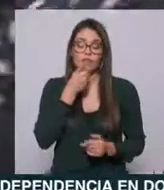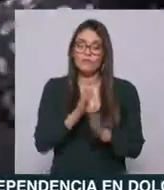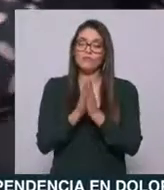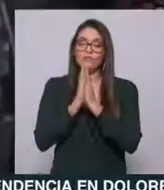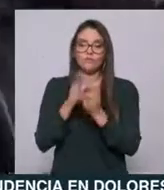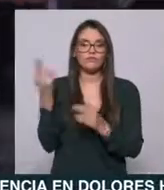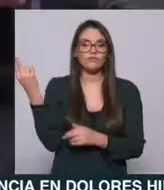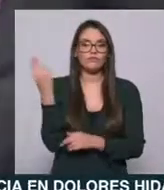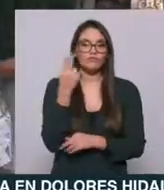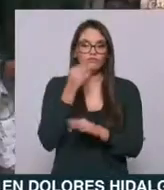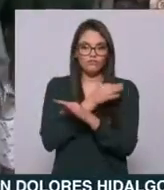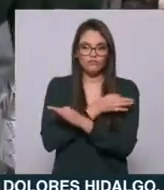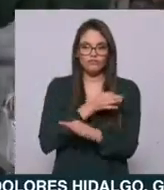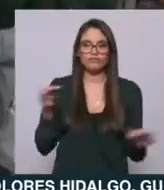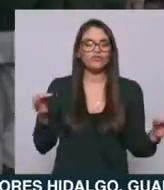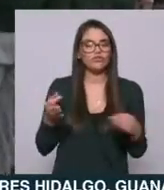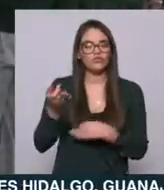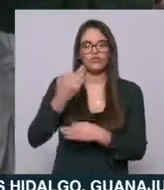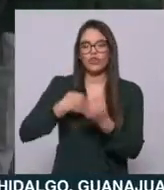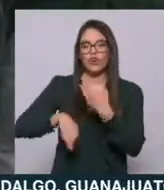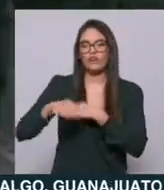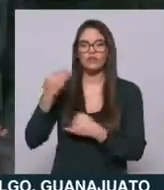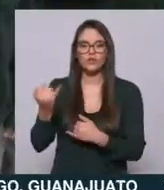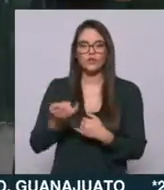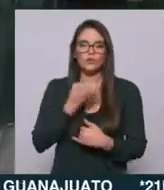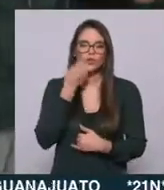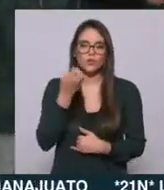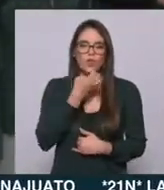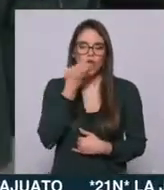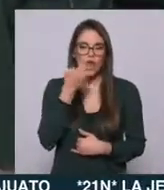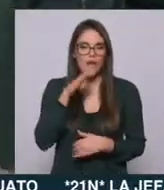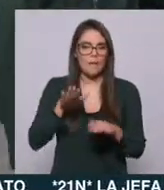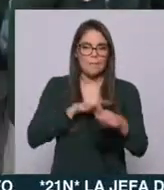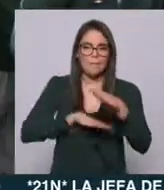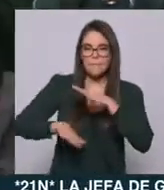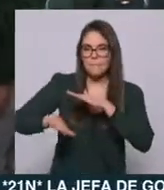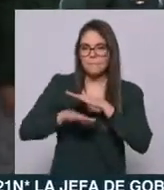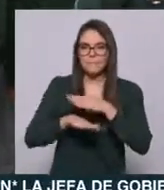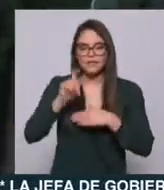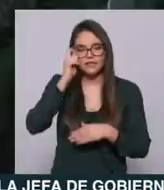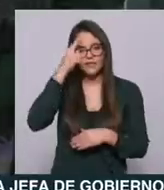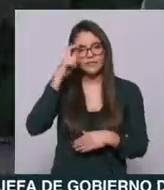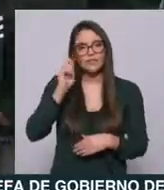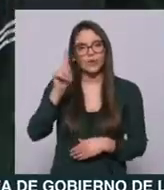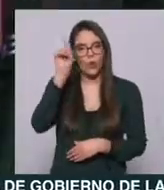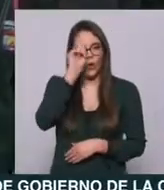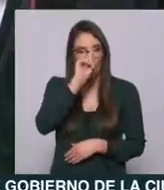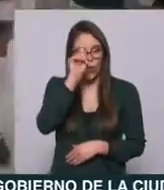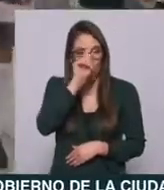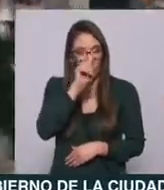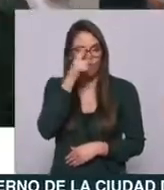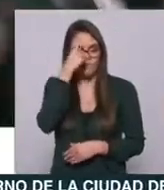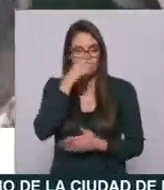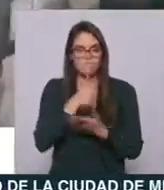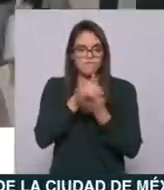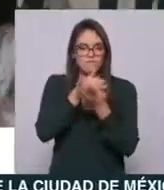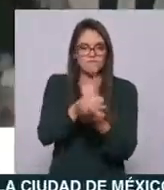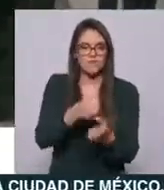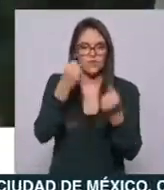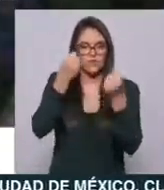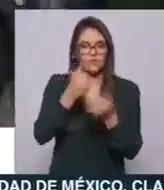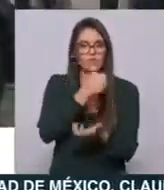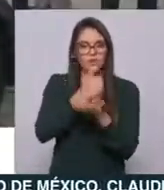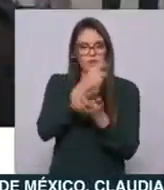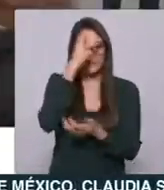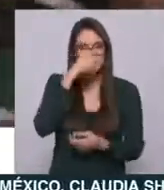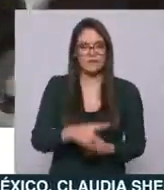las escuelas de educación básica información con respecto al número telefónico de la línea de ayuda del Consejo Ciudadano de Seguridad de la Ciudad de México,